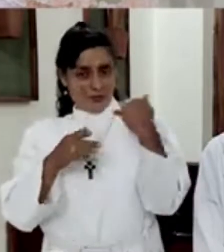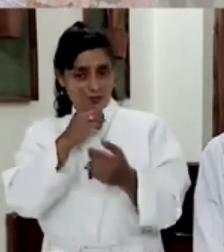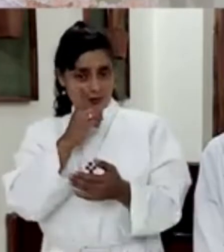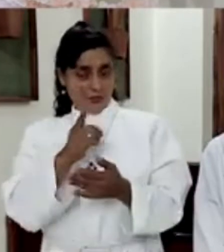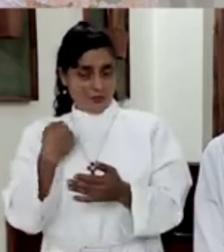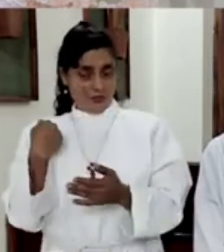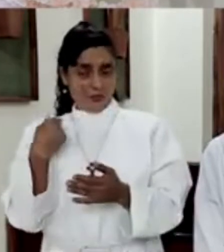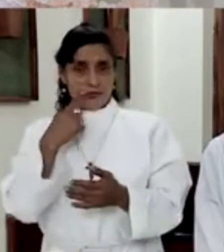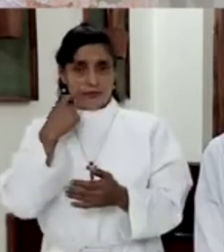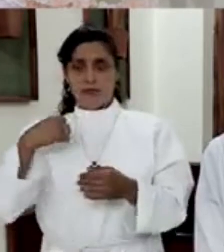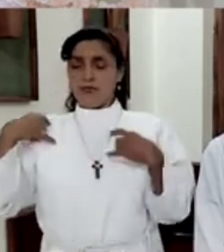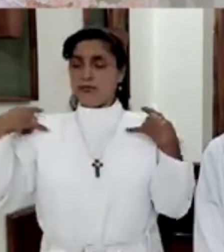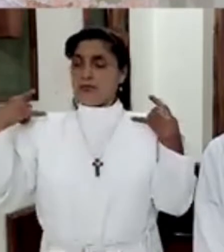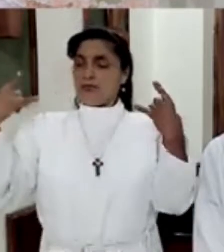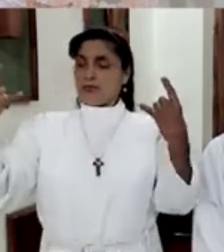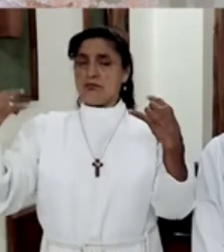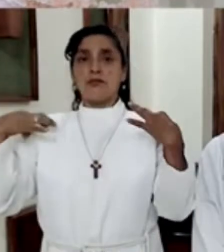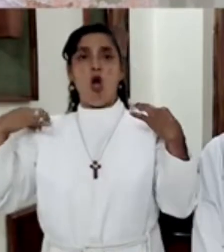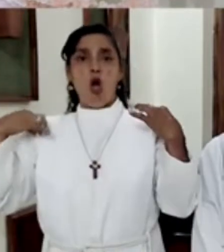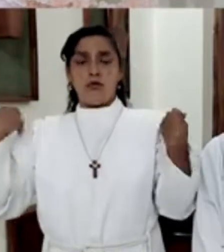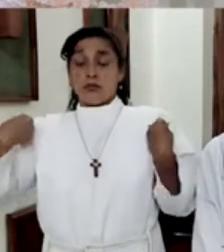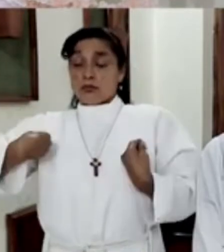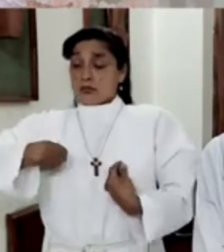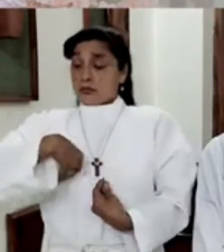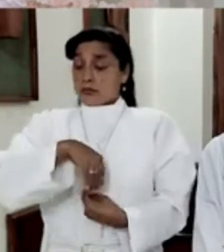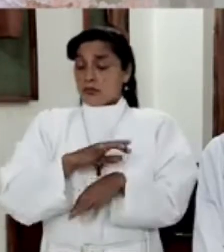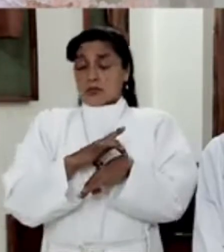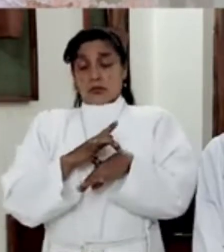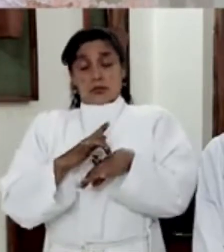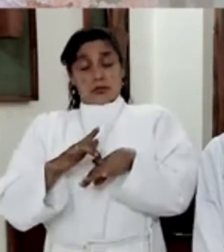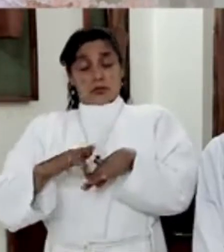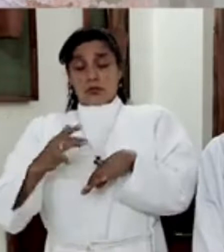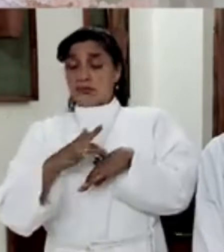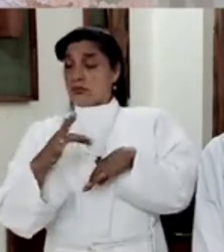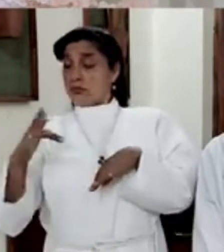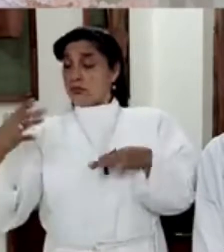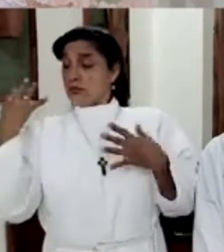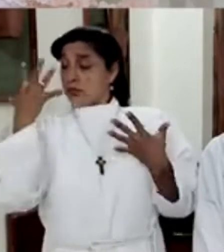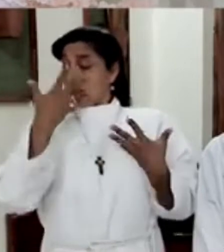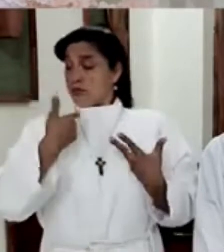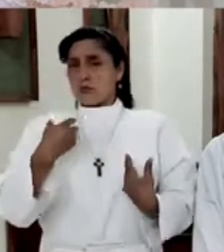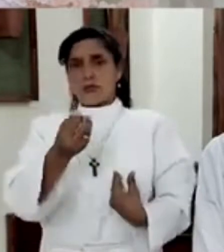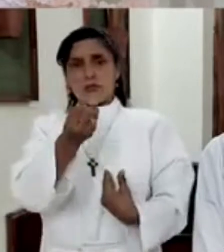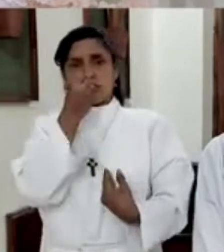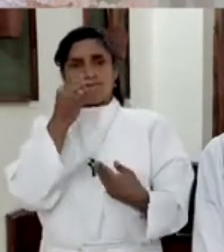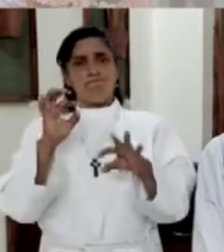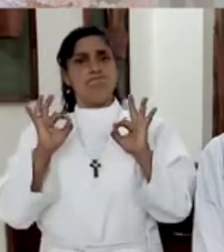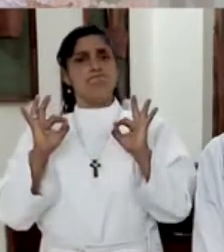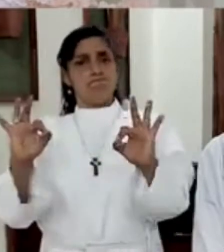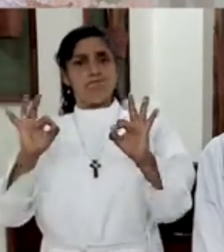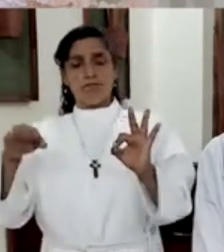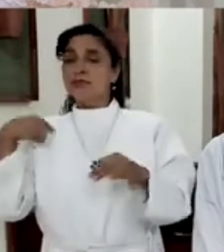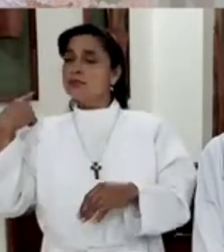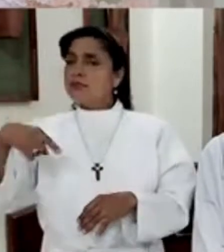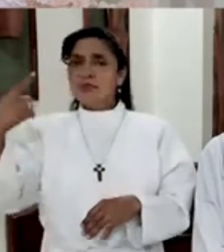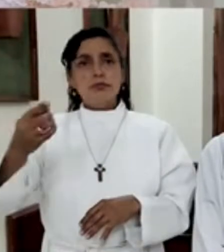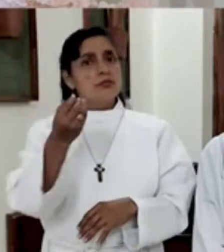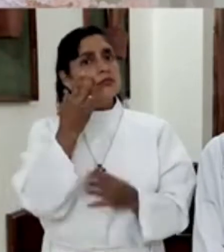de púrpura y telas finas, y banqueteaba espléndidamente cada